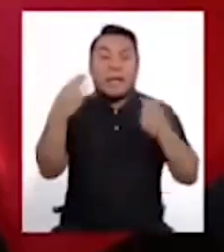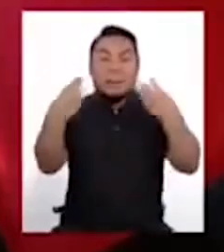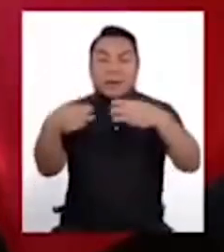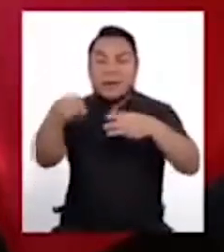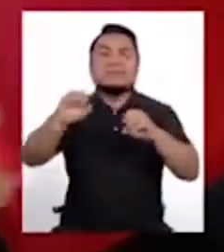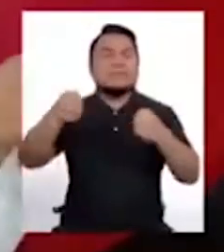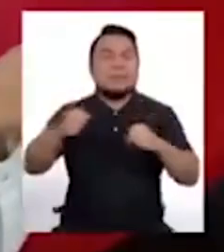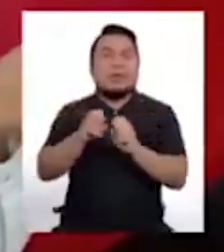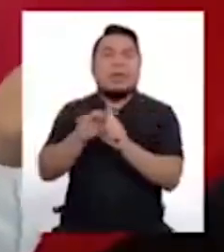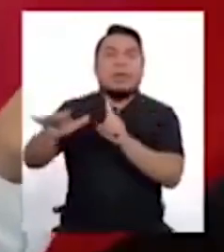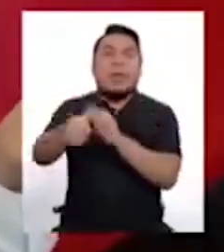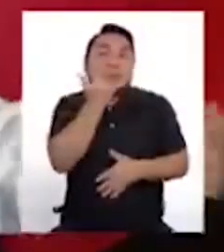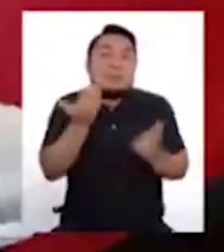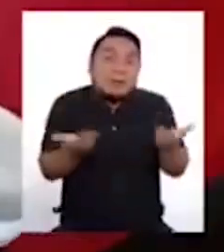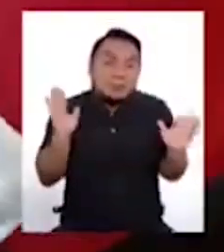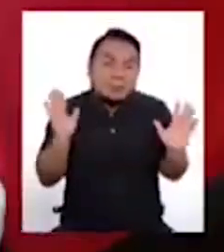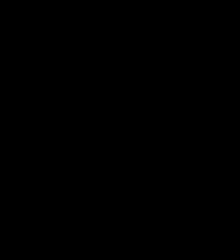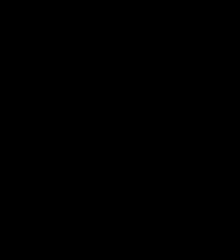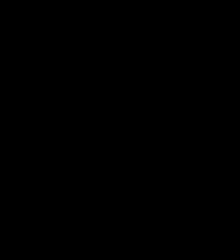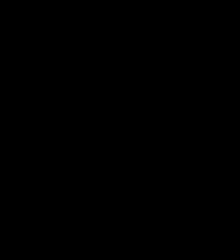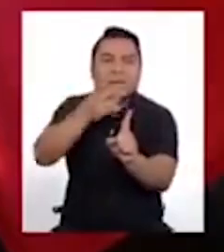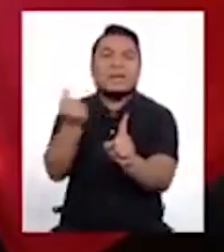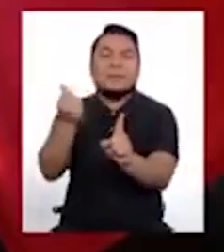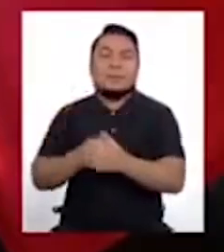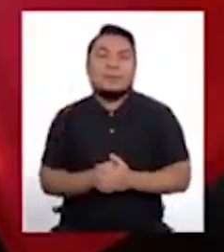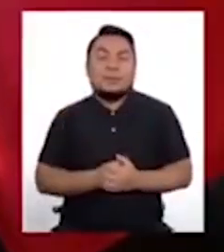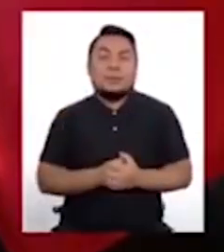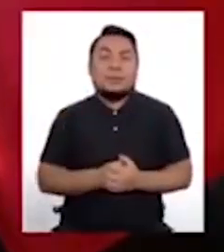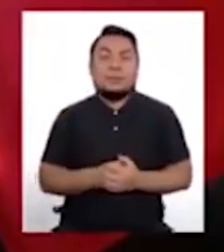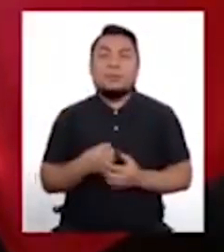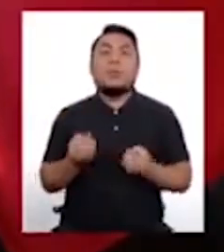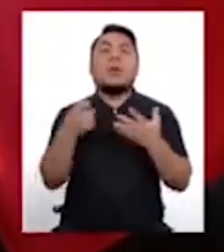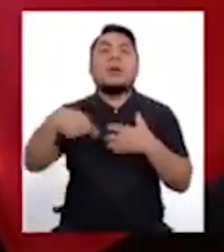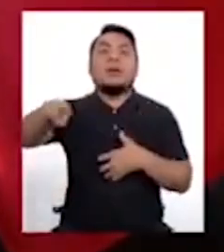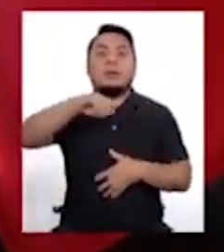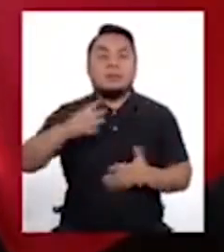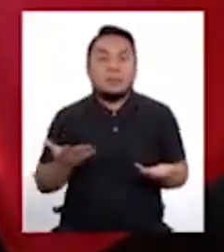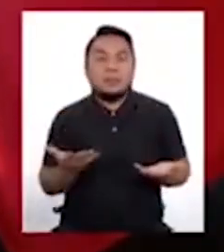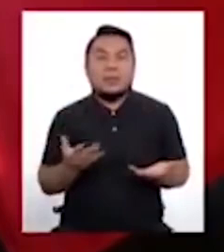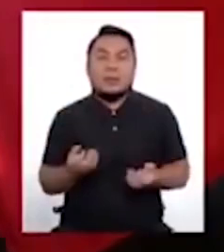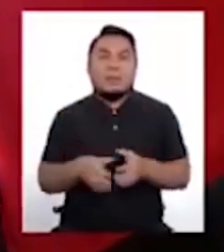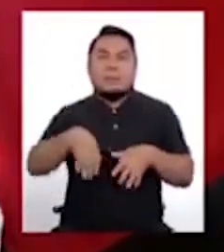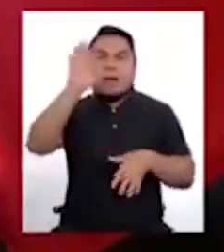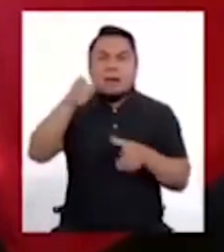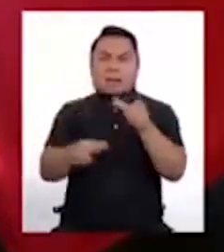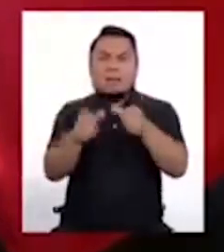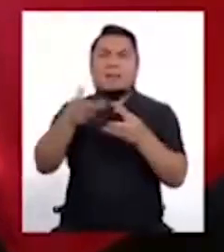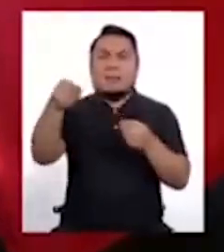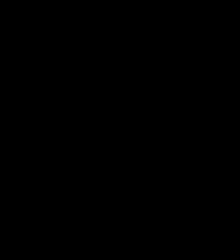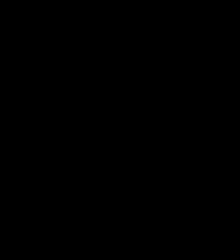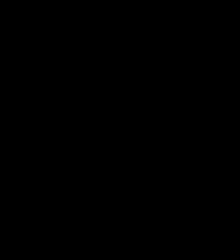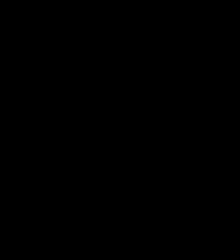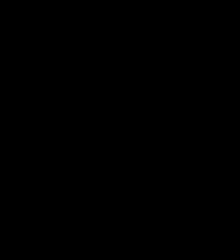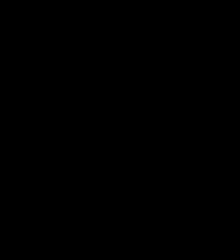contagio. Vamos a ver, puede ser que no sea prueba rápida. La mayoría de ellos son personas que venden los